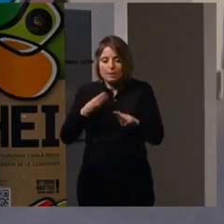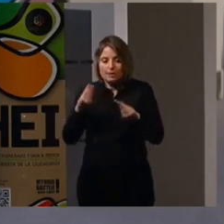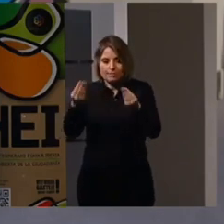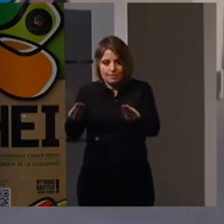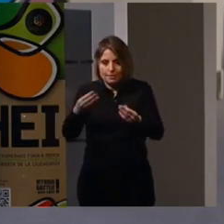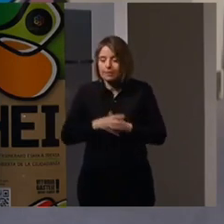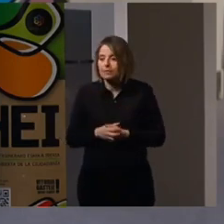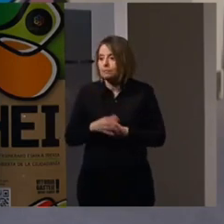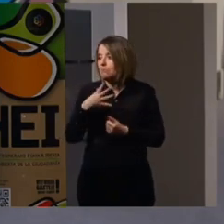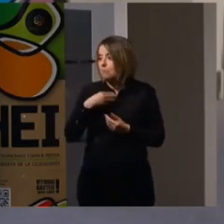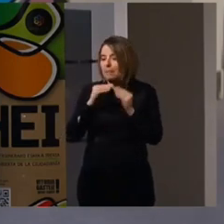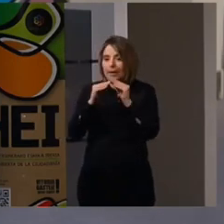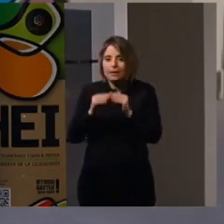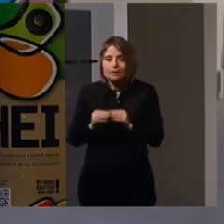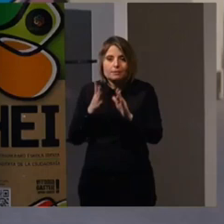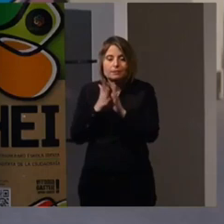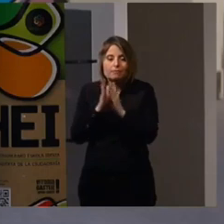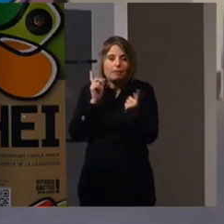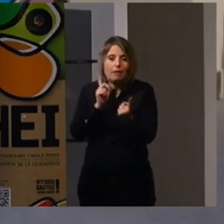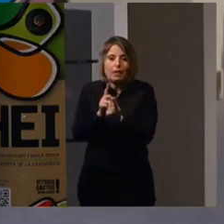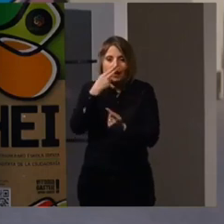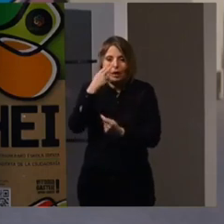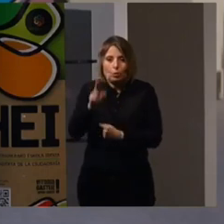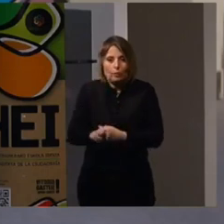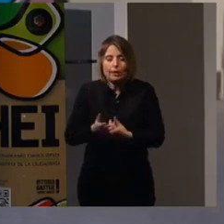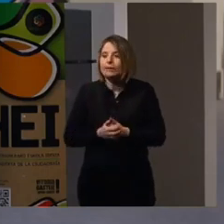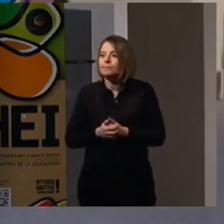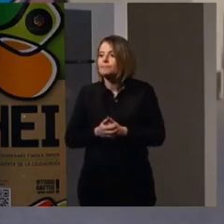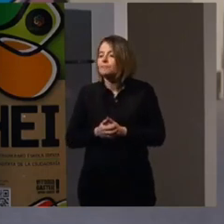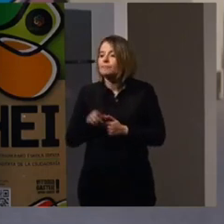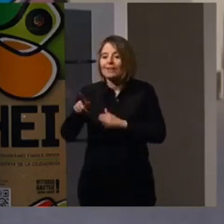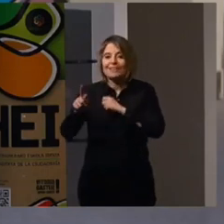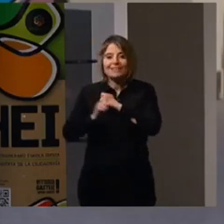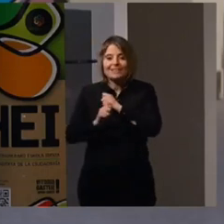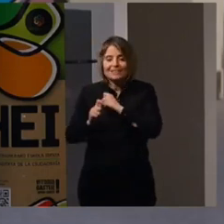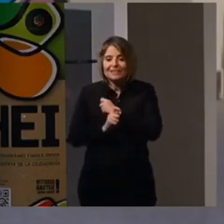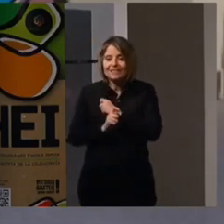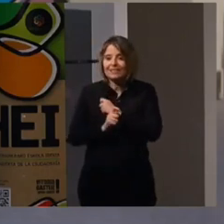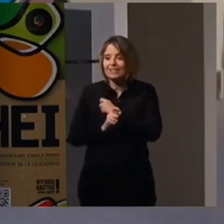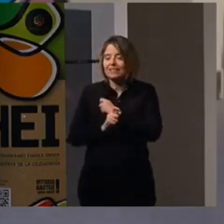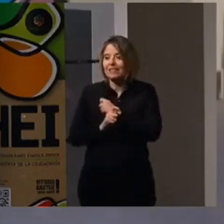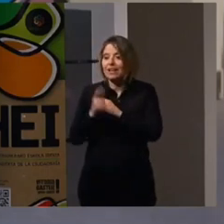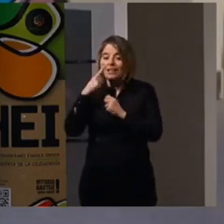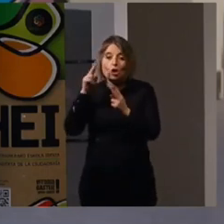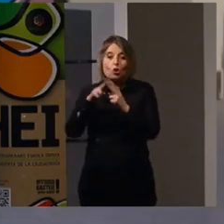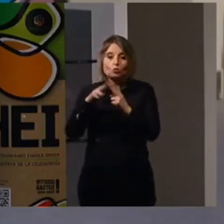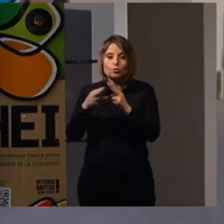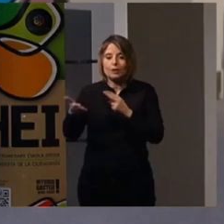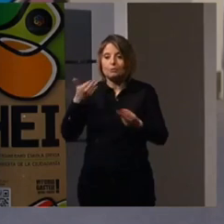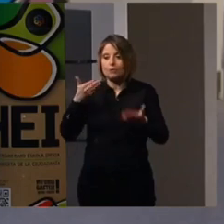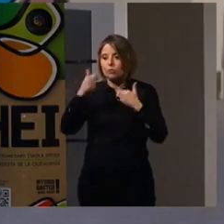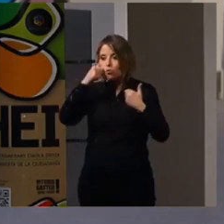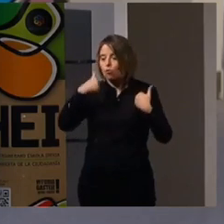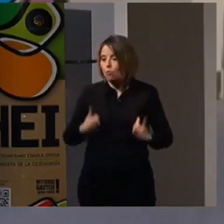una baja. Para que te hagan un papel, ¿no? Que es un encuentro clínico que no tiene valor ninguno. Entonces, esta estrategia de desburocratización de las consultas y también una cosa